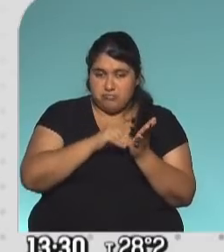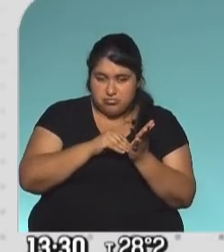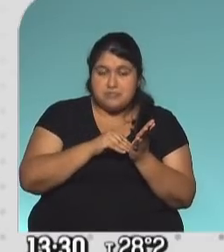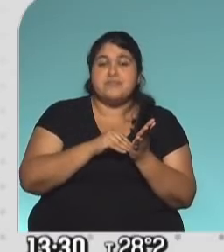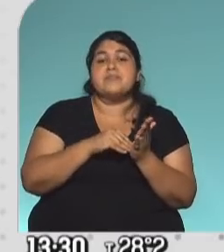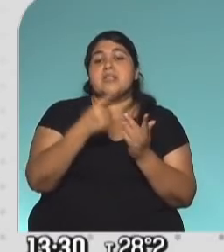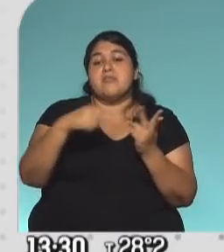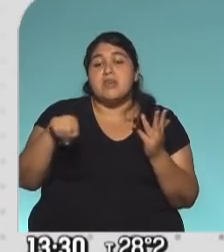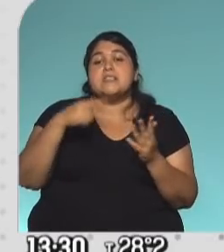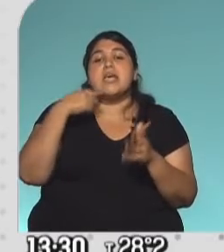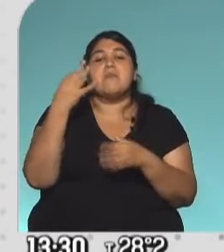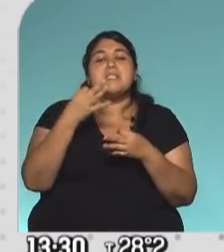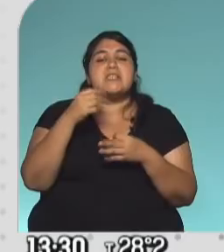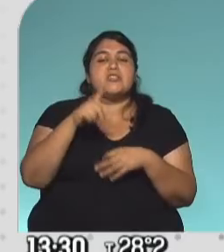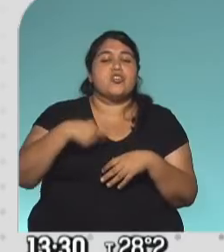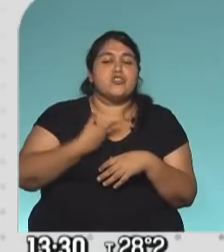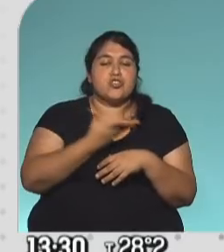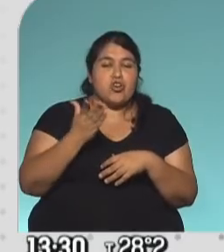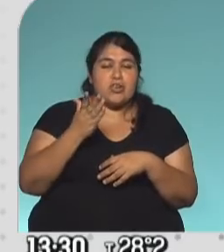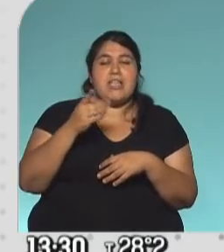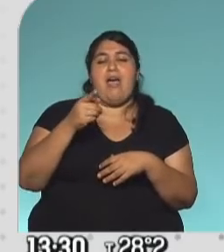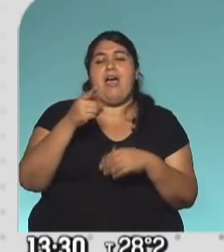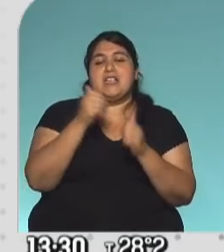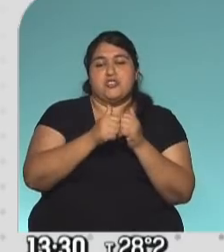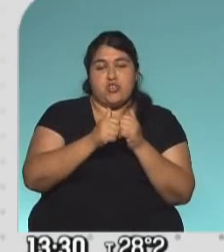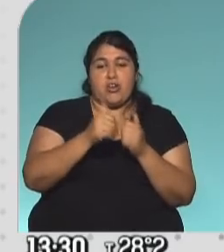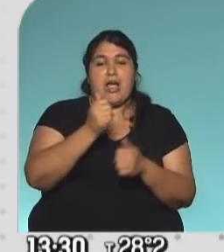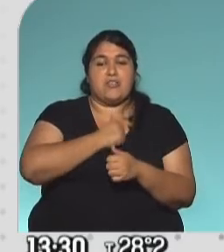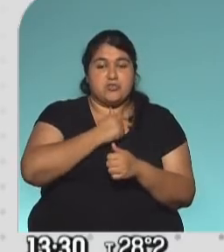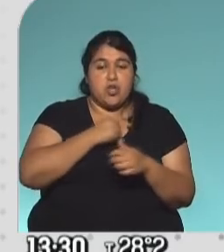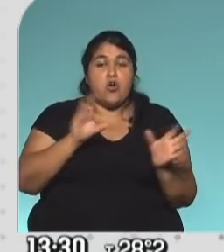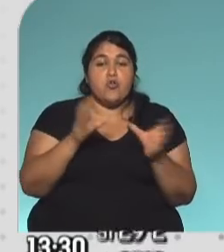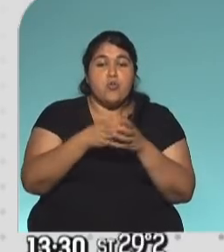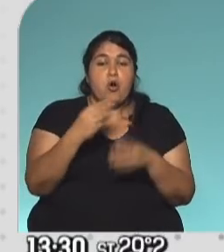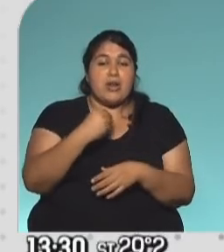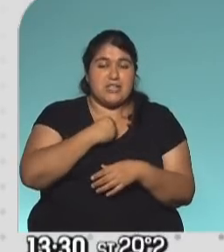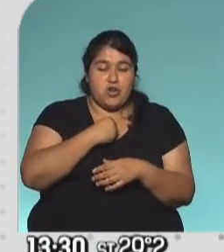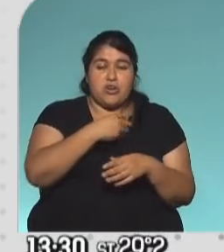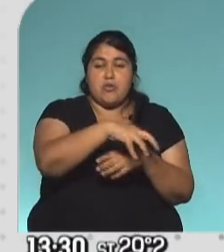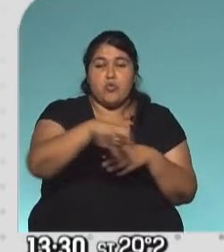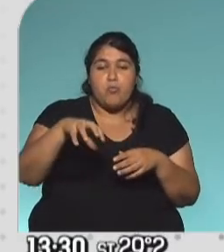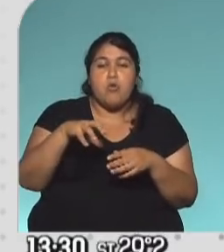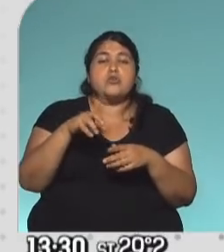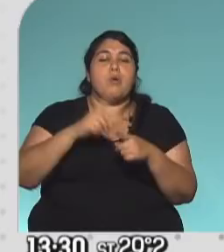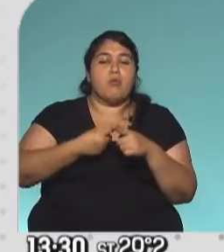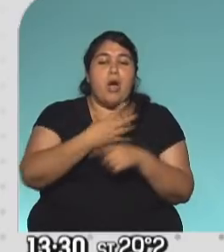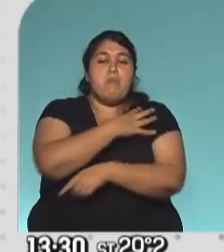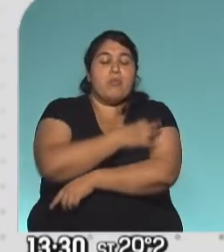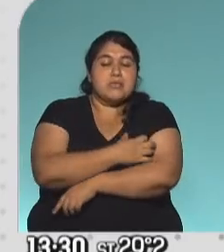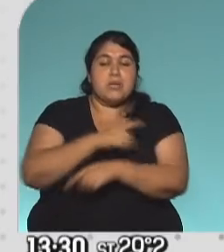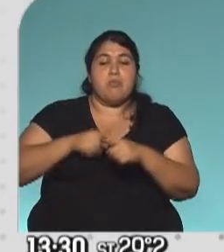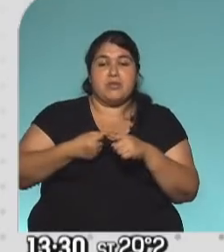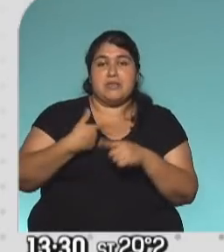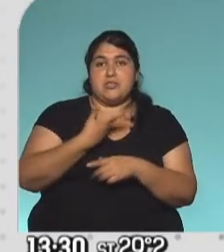entre otros, y se especializa en sociología, historia del catolicismo, grupos religiosos en sectores populares, pobreza y